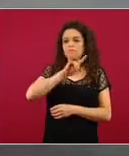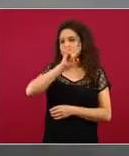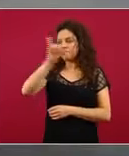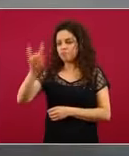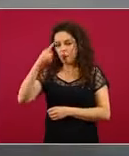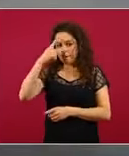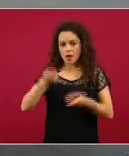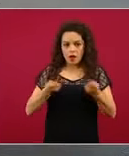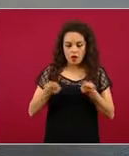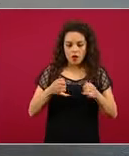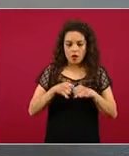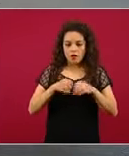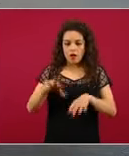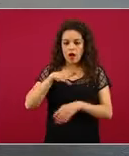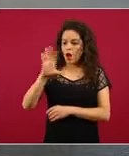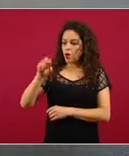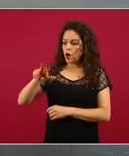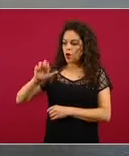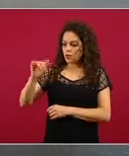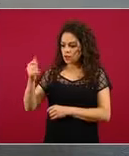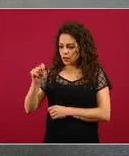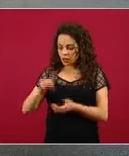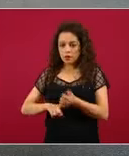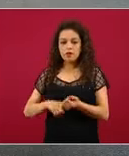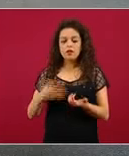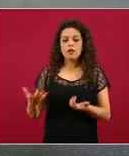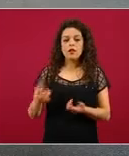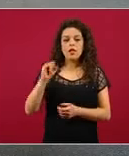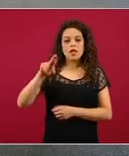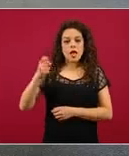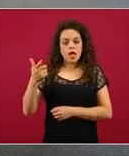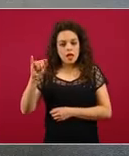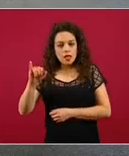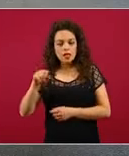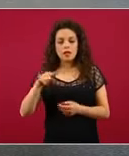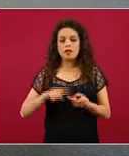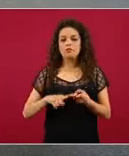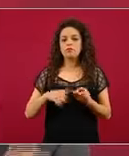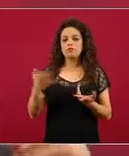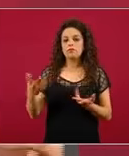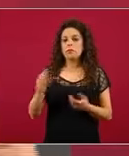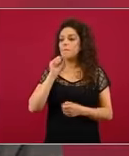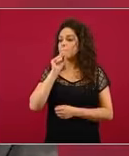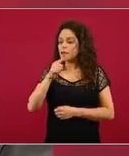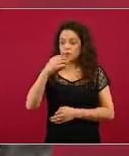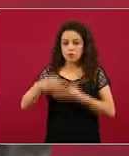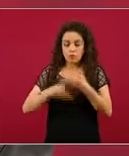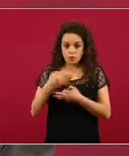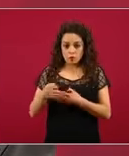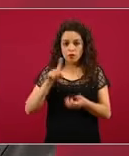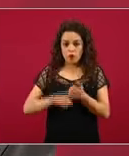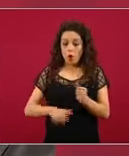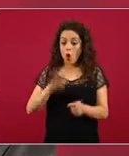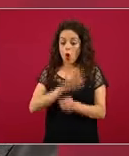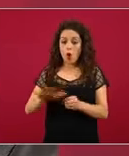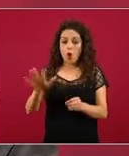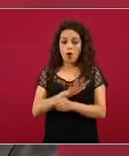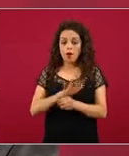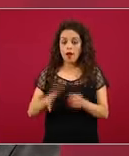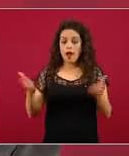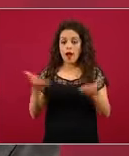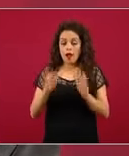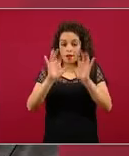la información que tiene CONACYT, la que proporciona el INEGI, proviene de la Secretaría de Salud, la generan localmente.